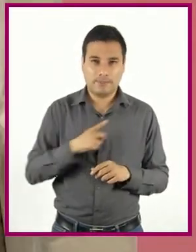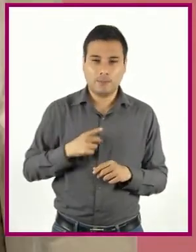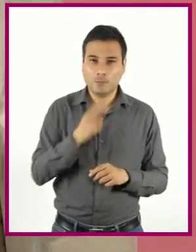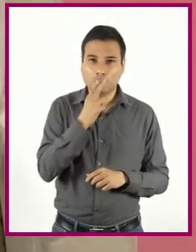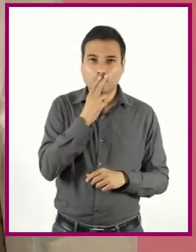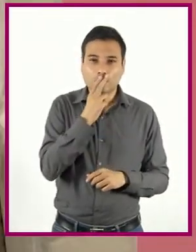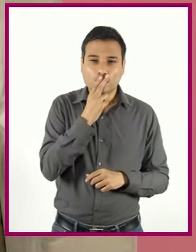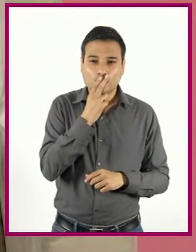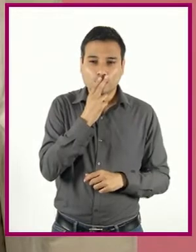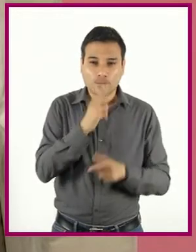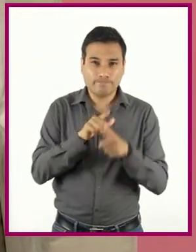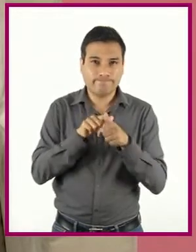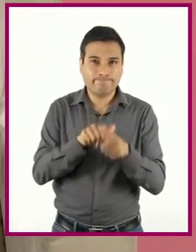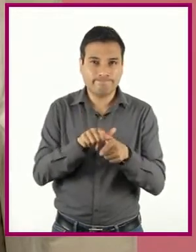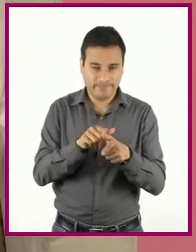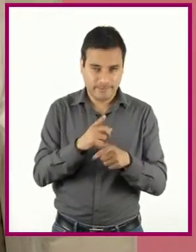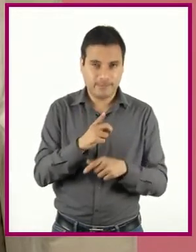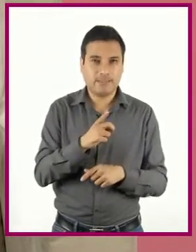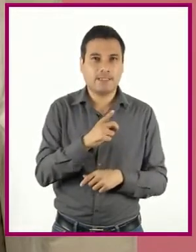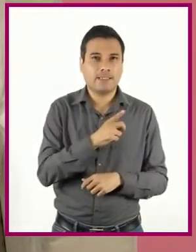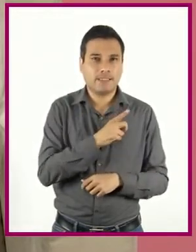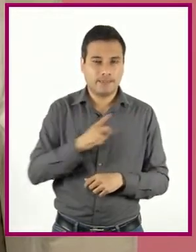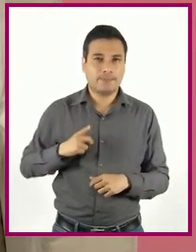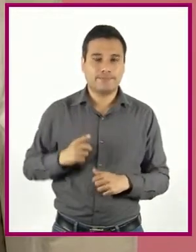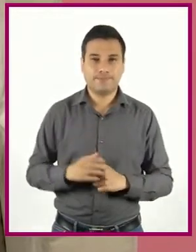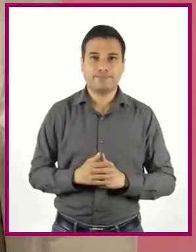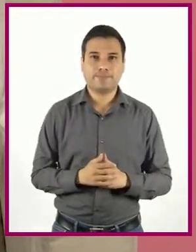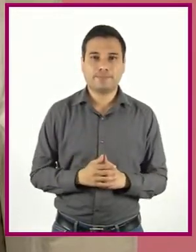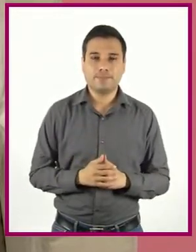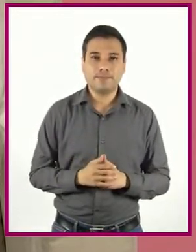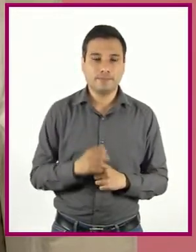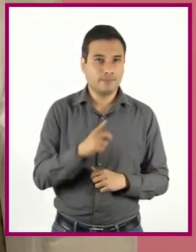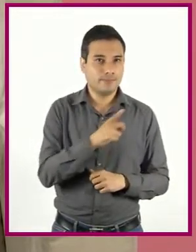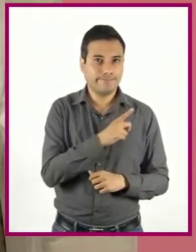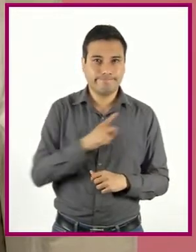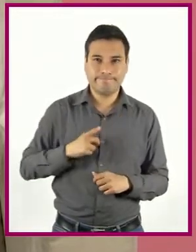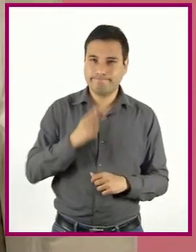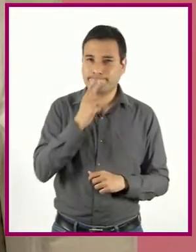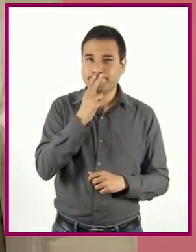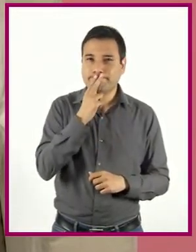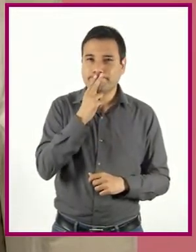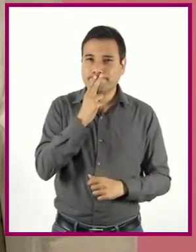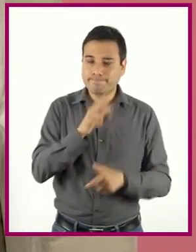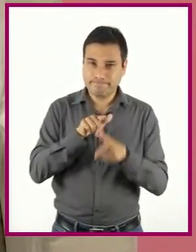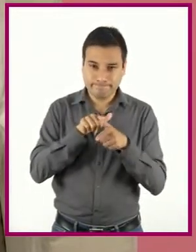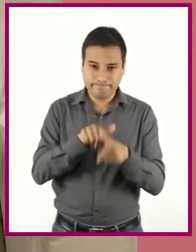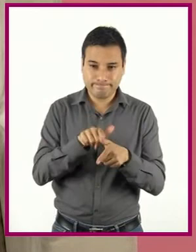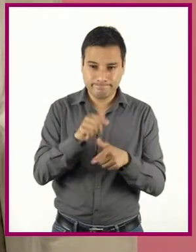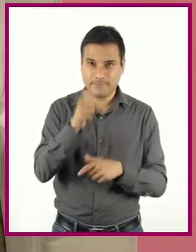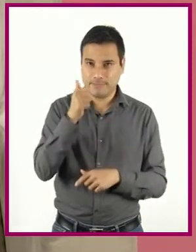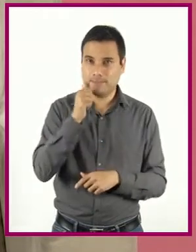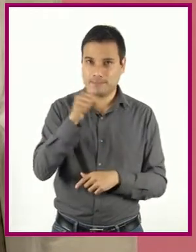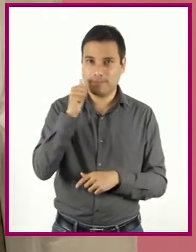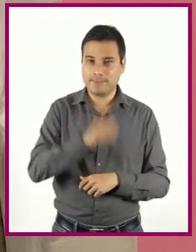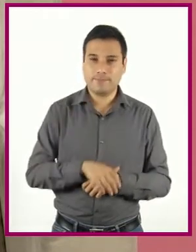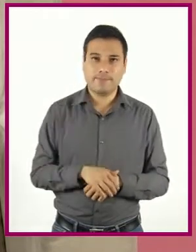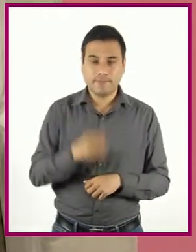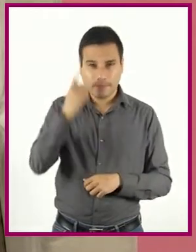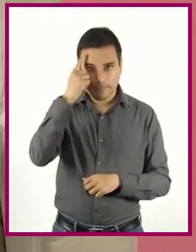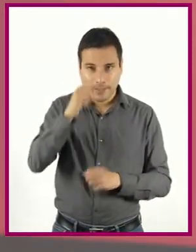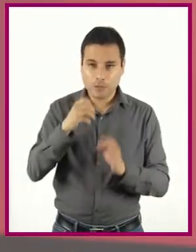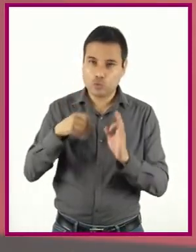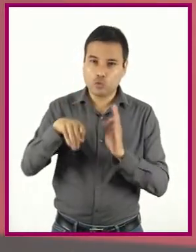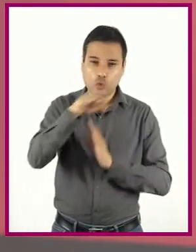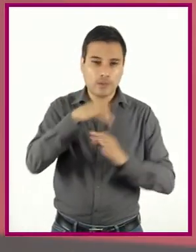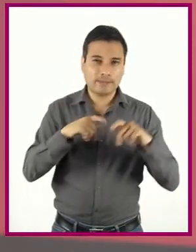pues, superemos esta etapa de la pandemia. Debe de permanecer en nosotros en pro de toda la humanidad,